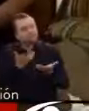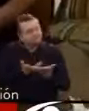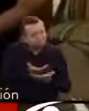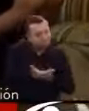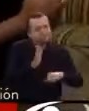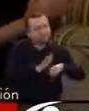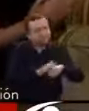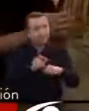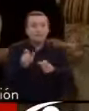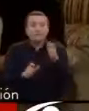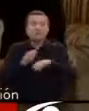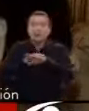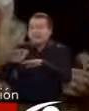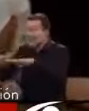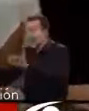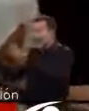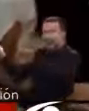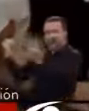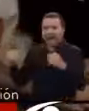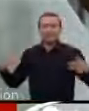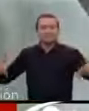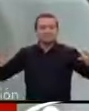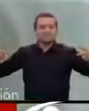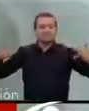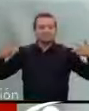Ahí es una ceremonia bien